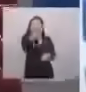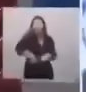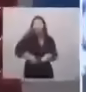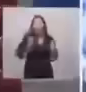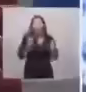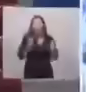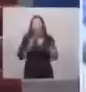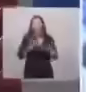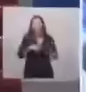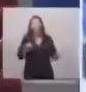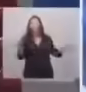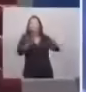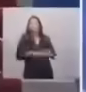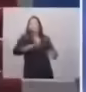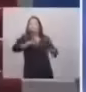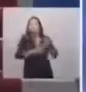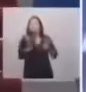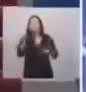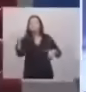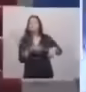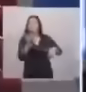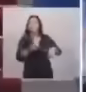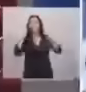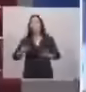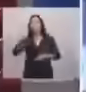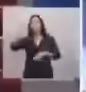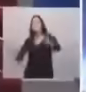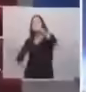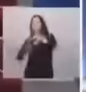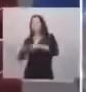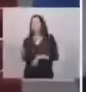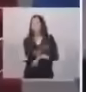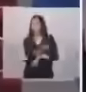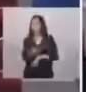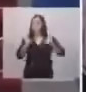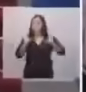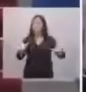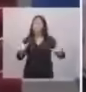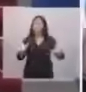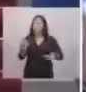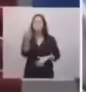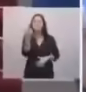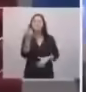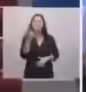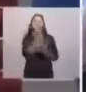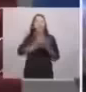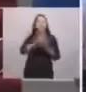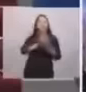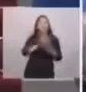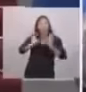el valor del dólar todo lo que va a ser caputo ahora y que le está pidiendo Bueno pero tenes que tener alguna regulación para empezar pas está